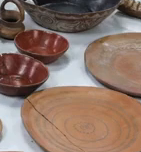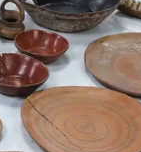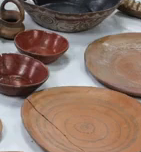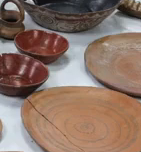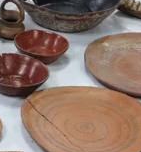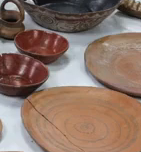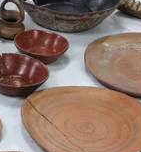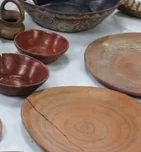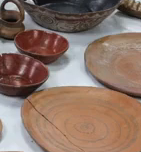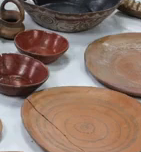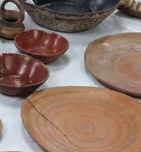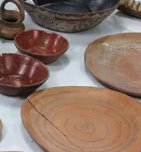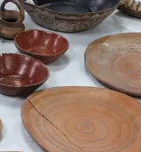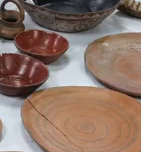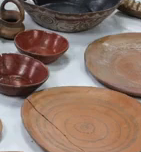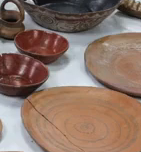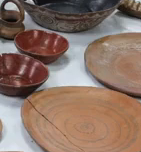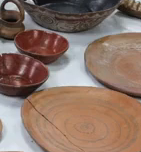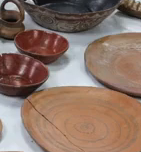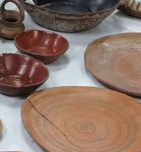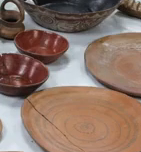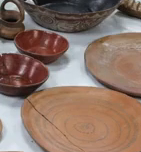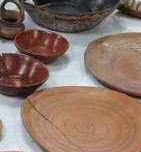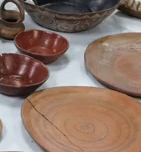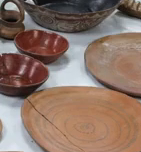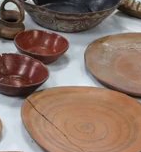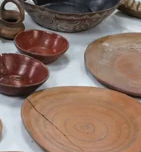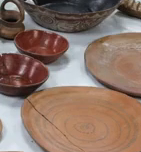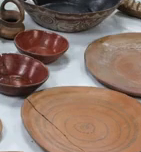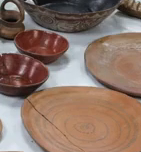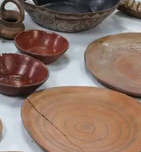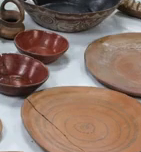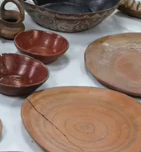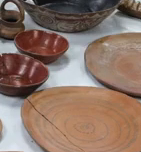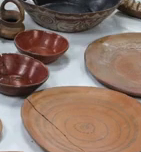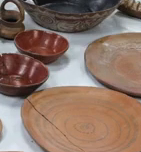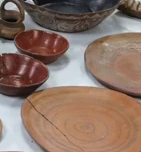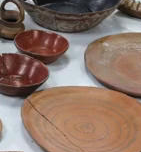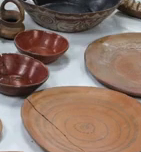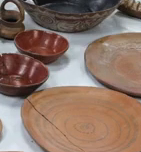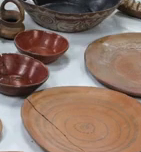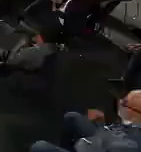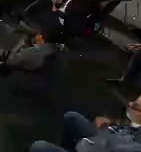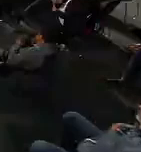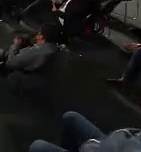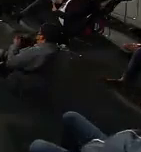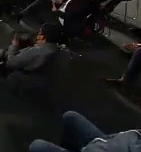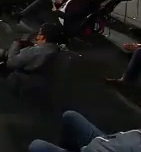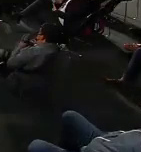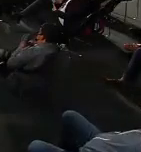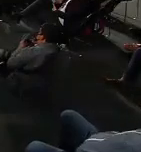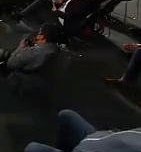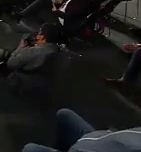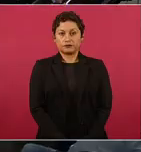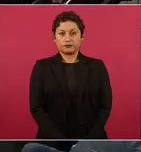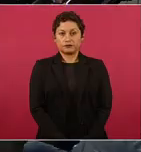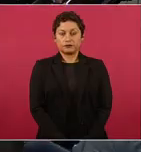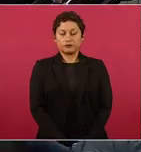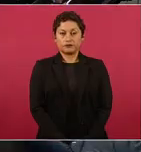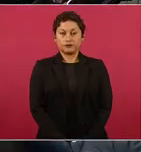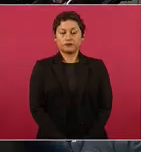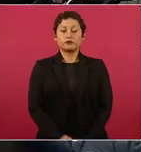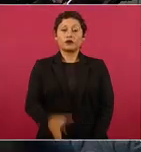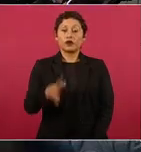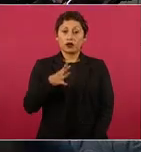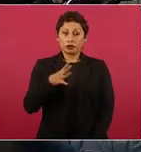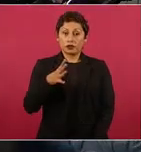México, por el tema, evidentemente, de las figuras ecuestres. Hay